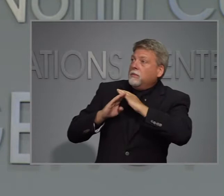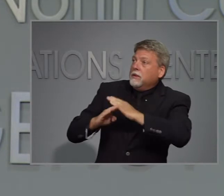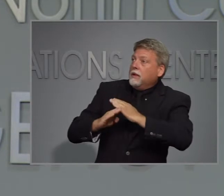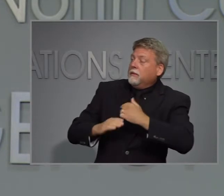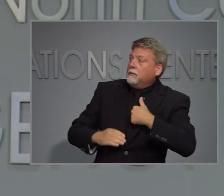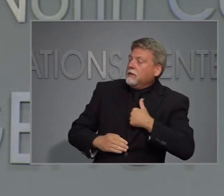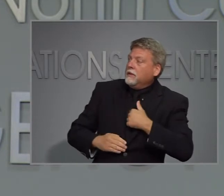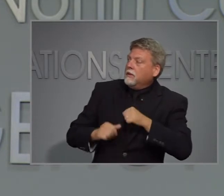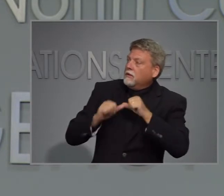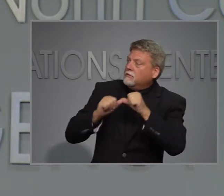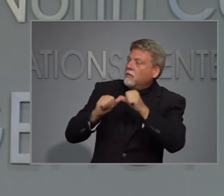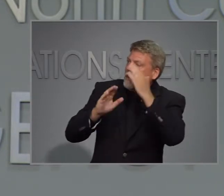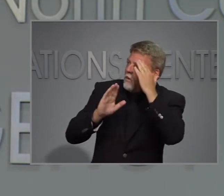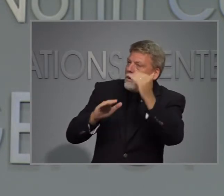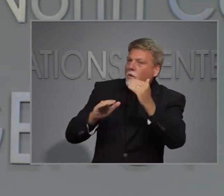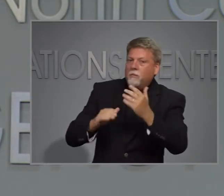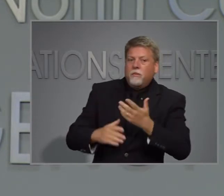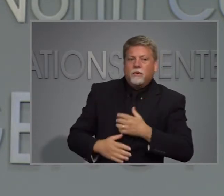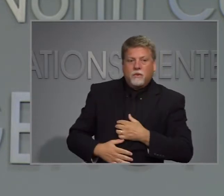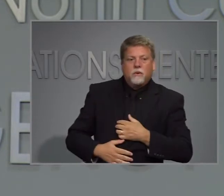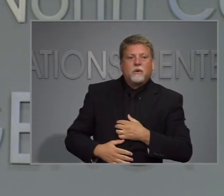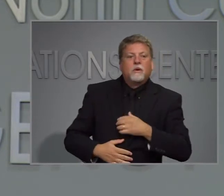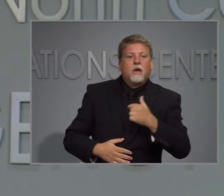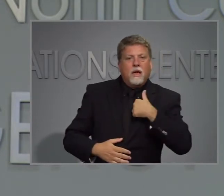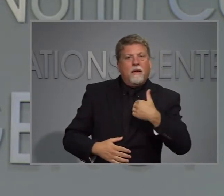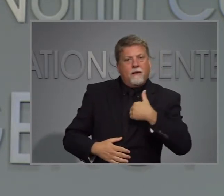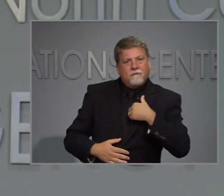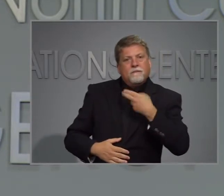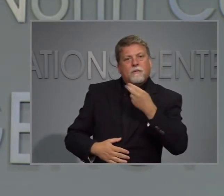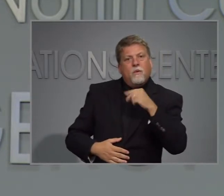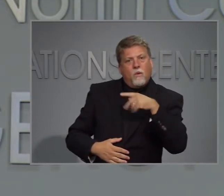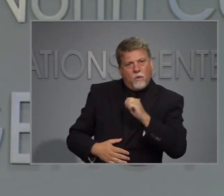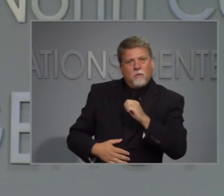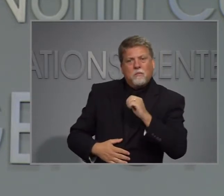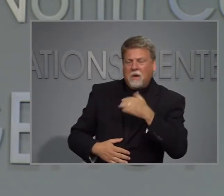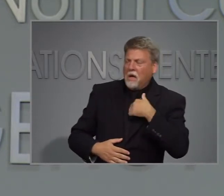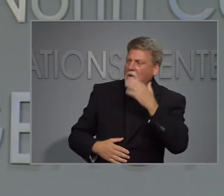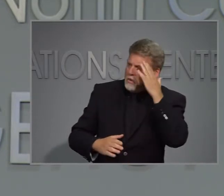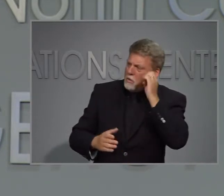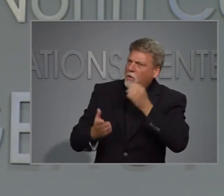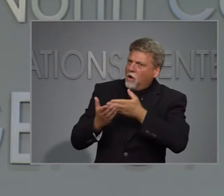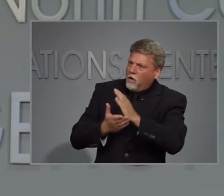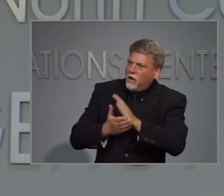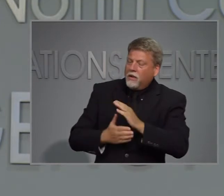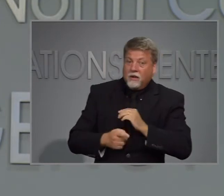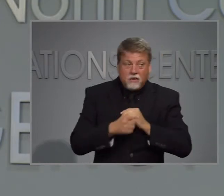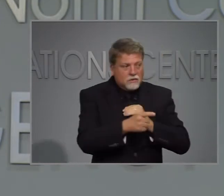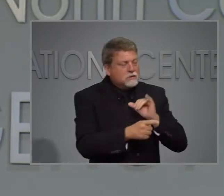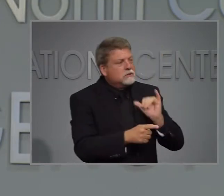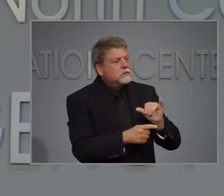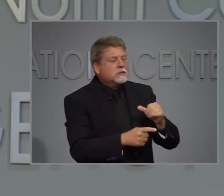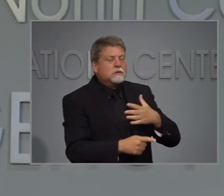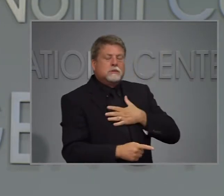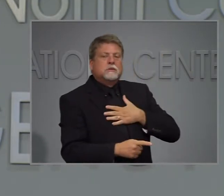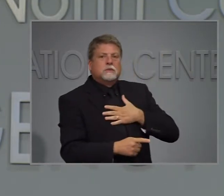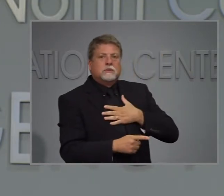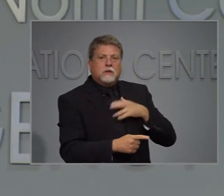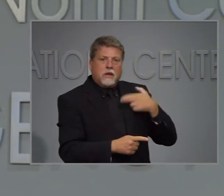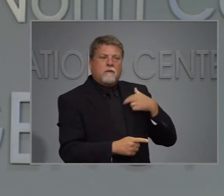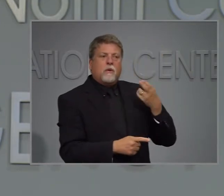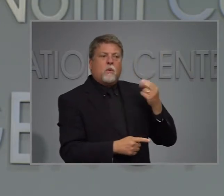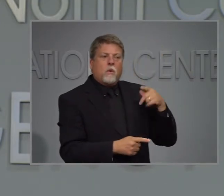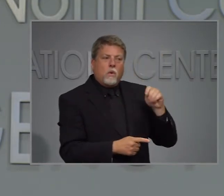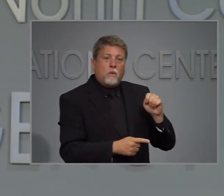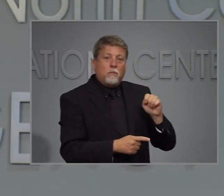una pandemia. Este tipo de esperanza y nuestro compromiso comprometido de tener